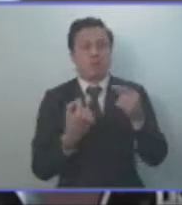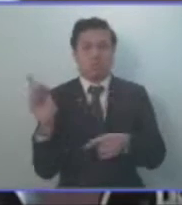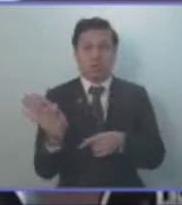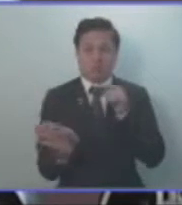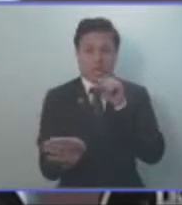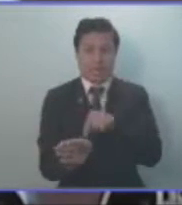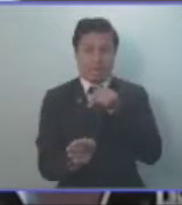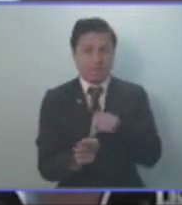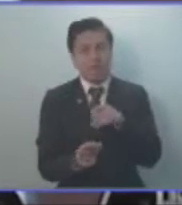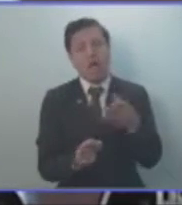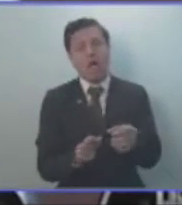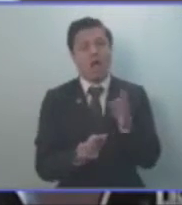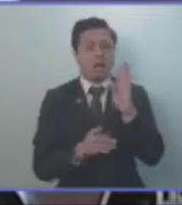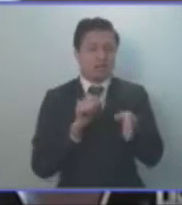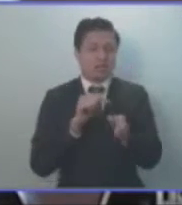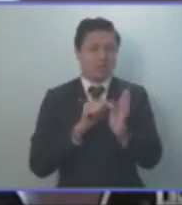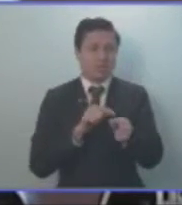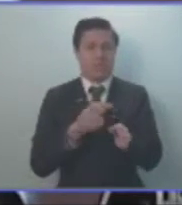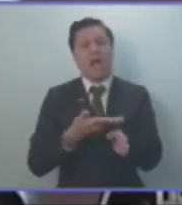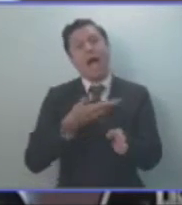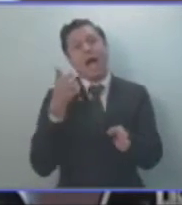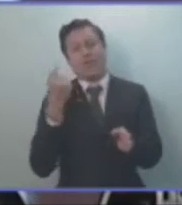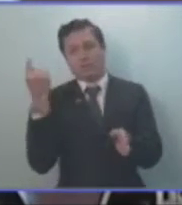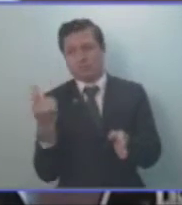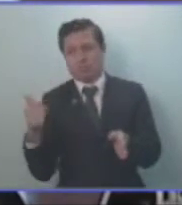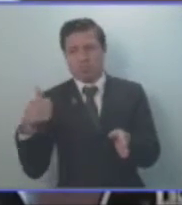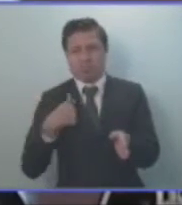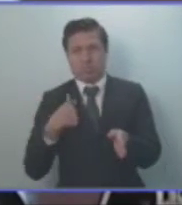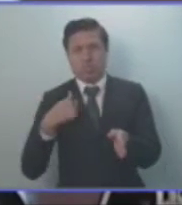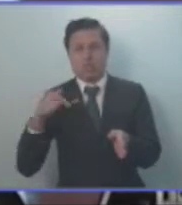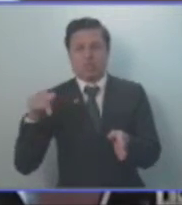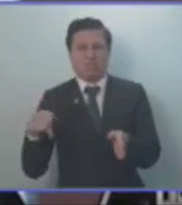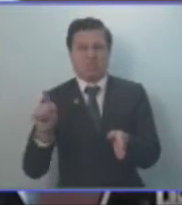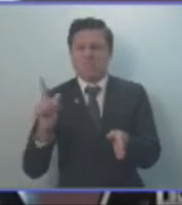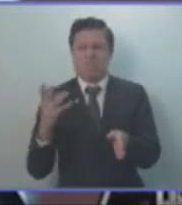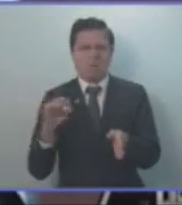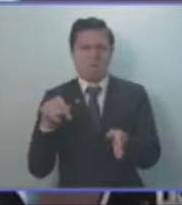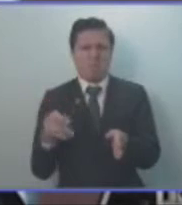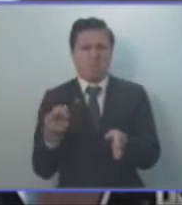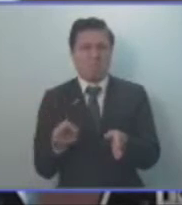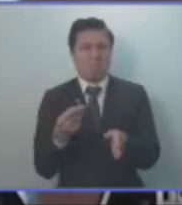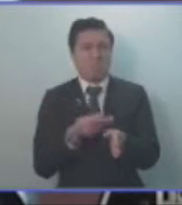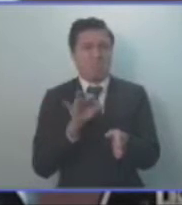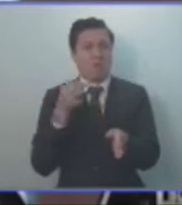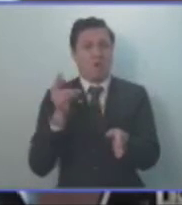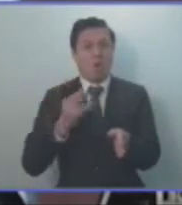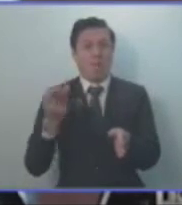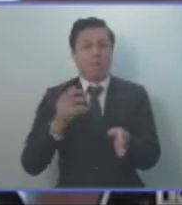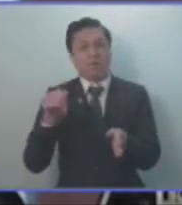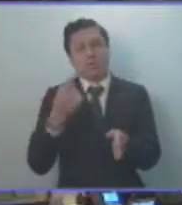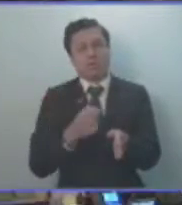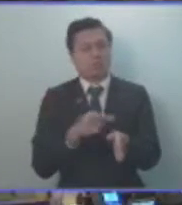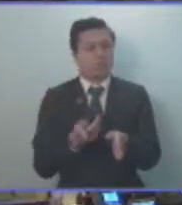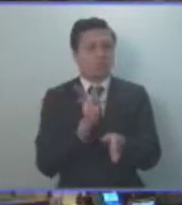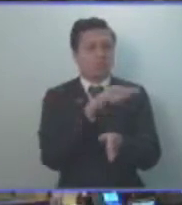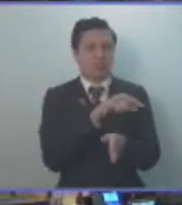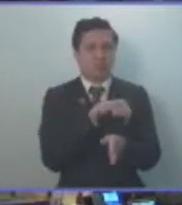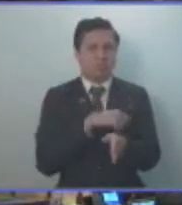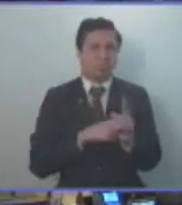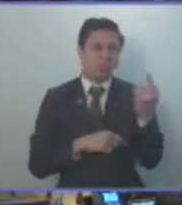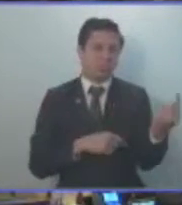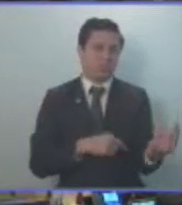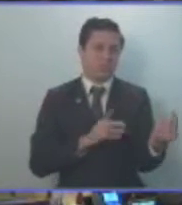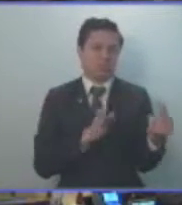estatales. En ese sentido, la Comisión le solicitó opinión técnica al Viceministerio de Transporte, el cual a través de su